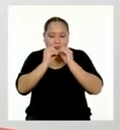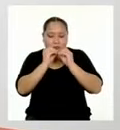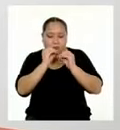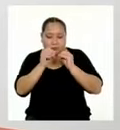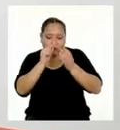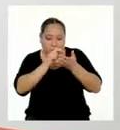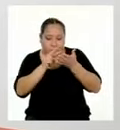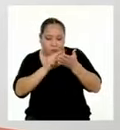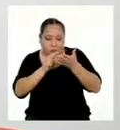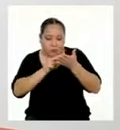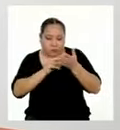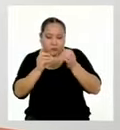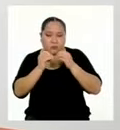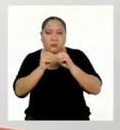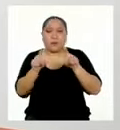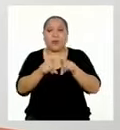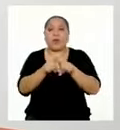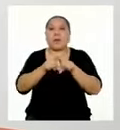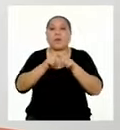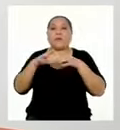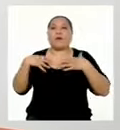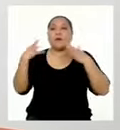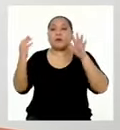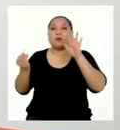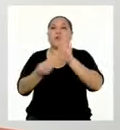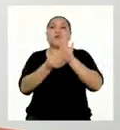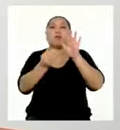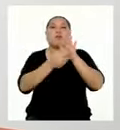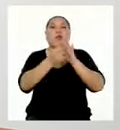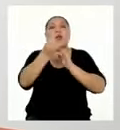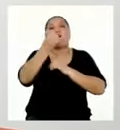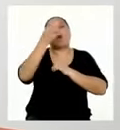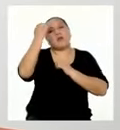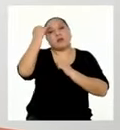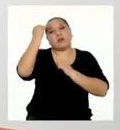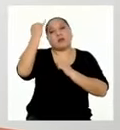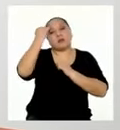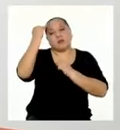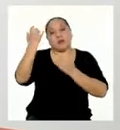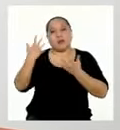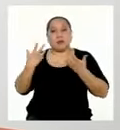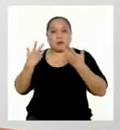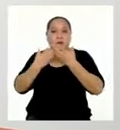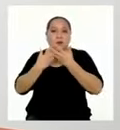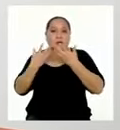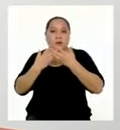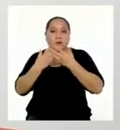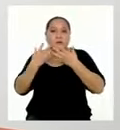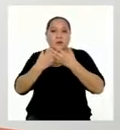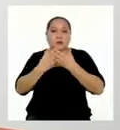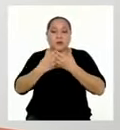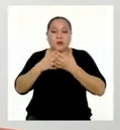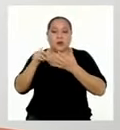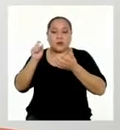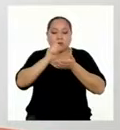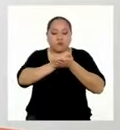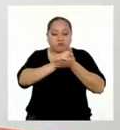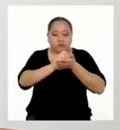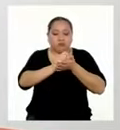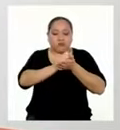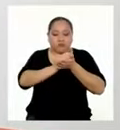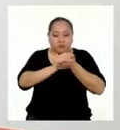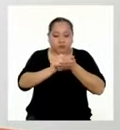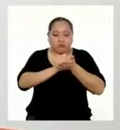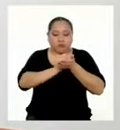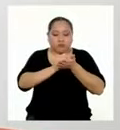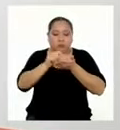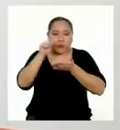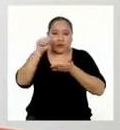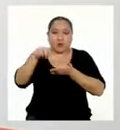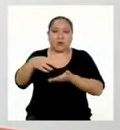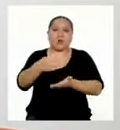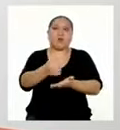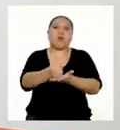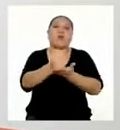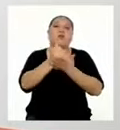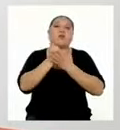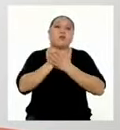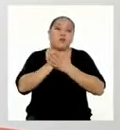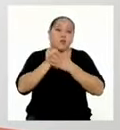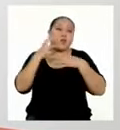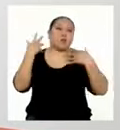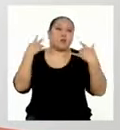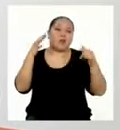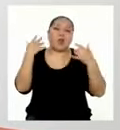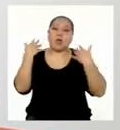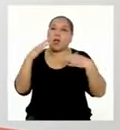revisión, también podemos incluir algunos criterios que estén relacionados al texto que escribimos y que nos ayudarán